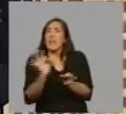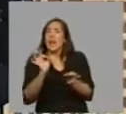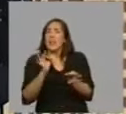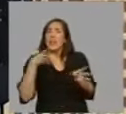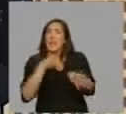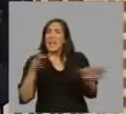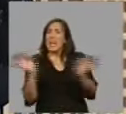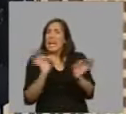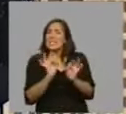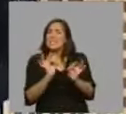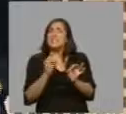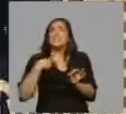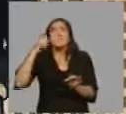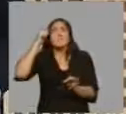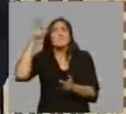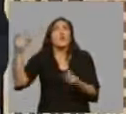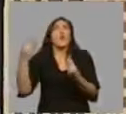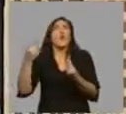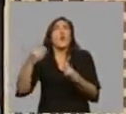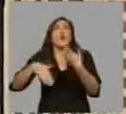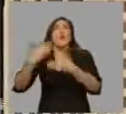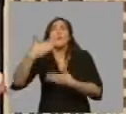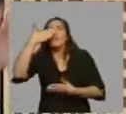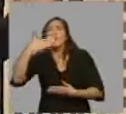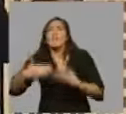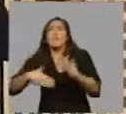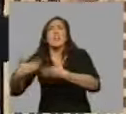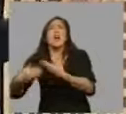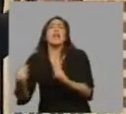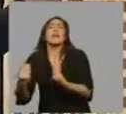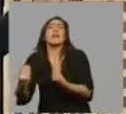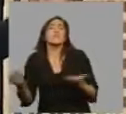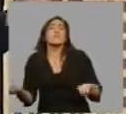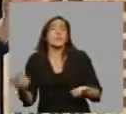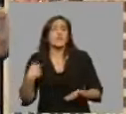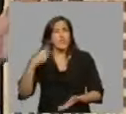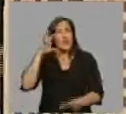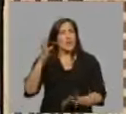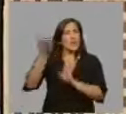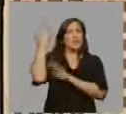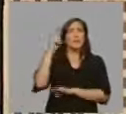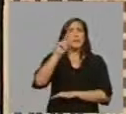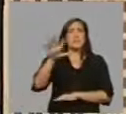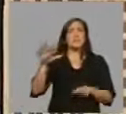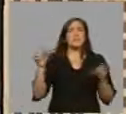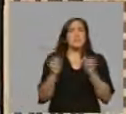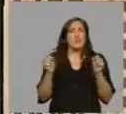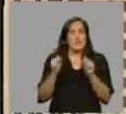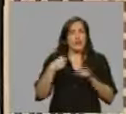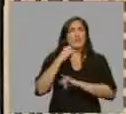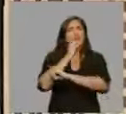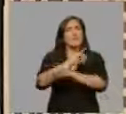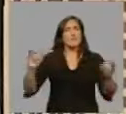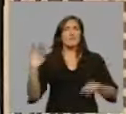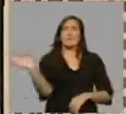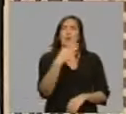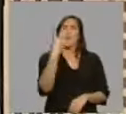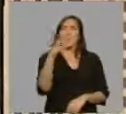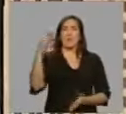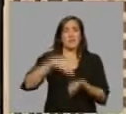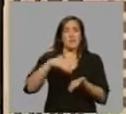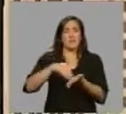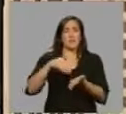sido exactamente el desenlace. ¿Qué es lo que pienso? Lo que les dije el 25 de mayo a los 40 millones de argentinos